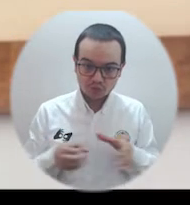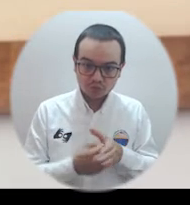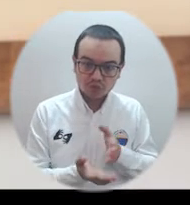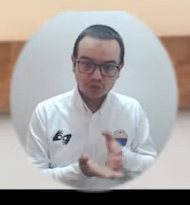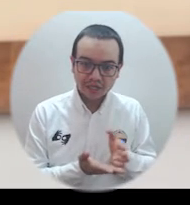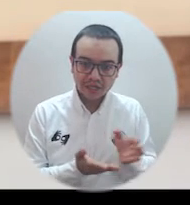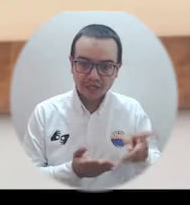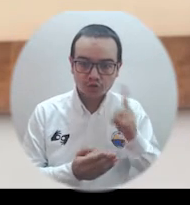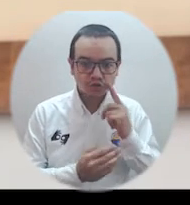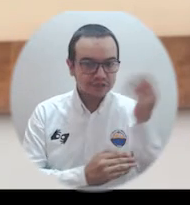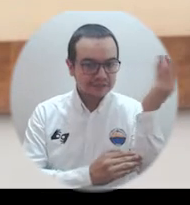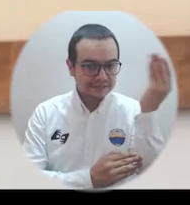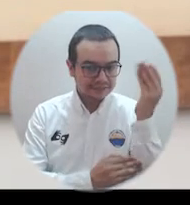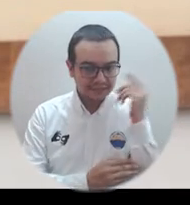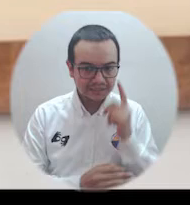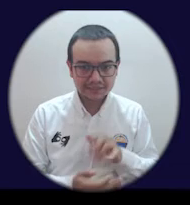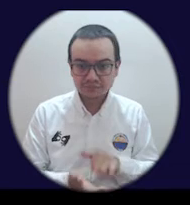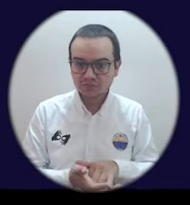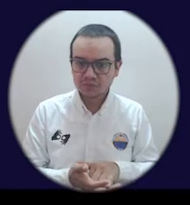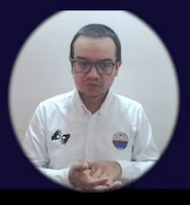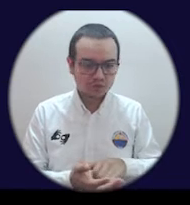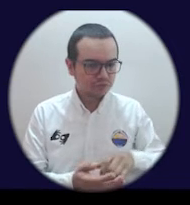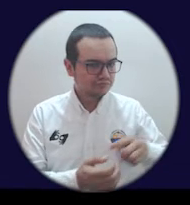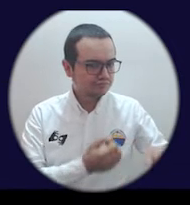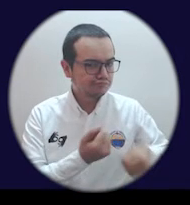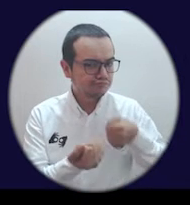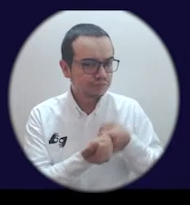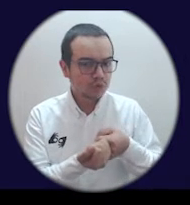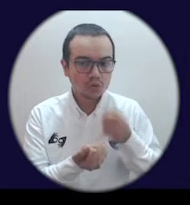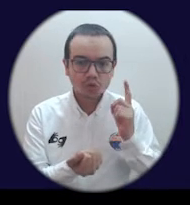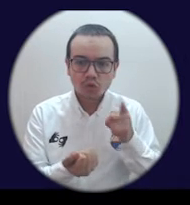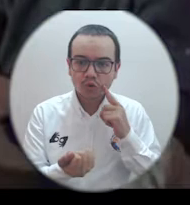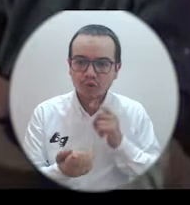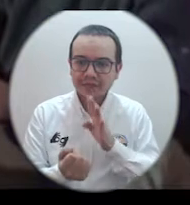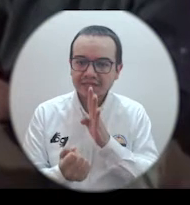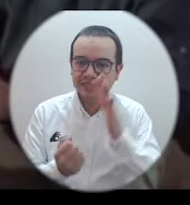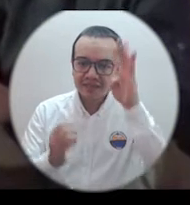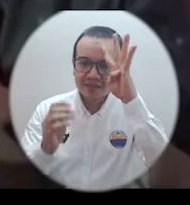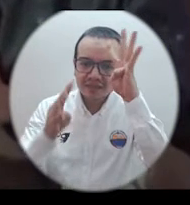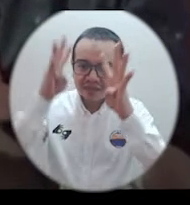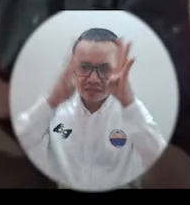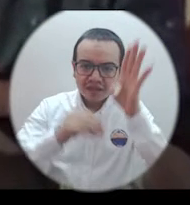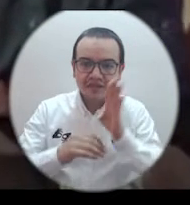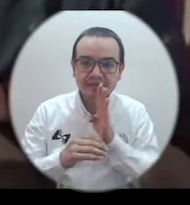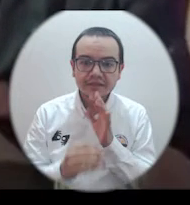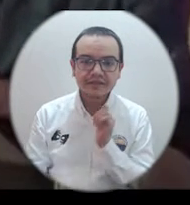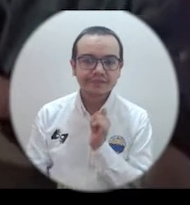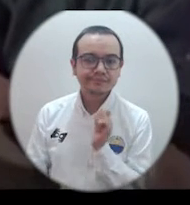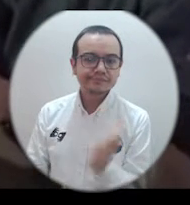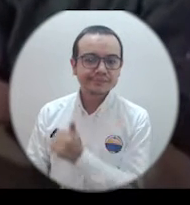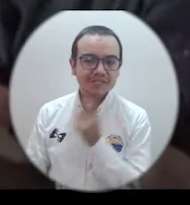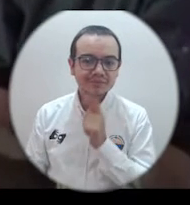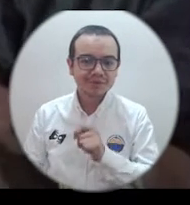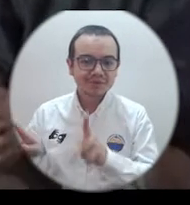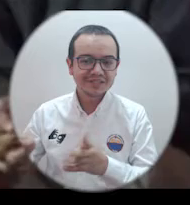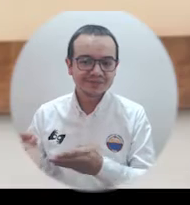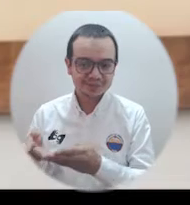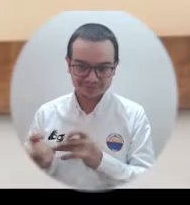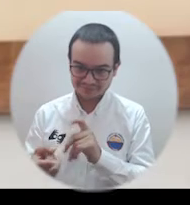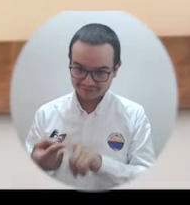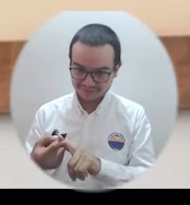decidieron respaldar a esta primera versión del festival, primero al ser una iniciativa de estudiantes del Programa de Cine